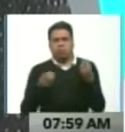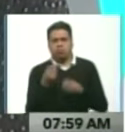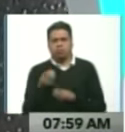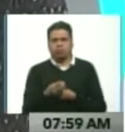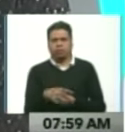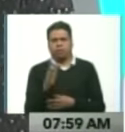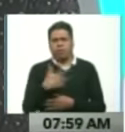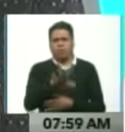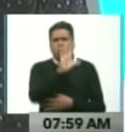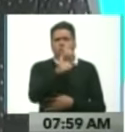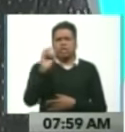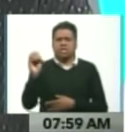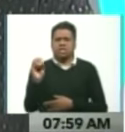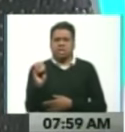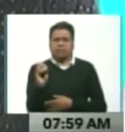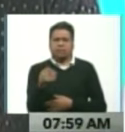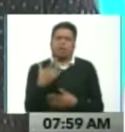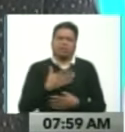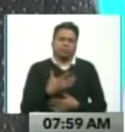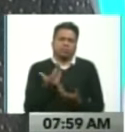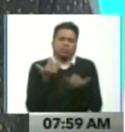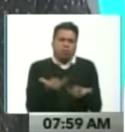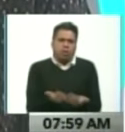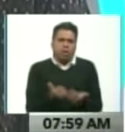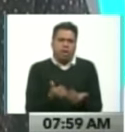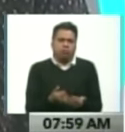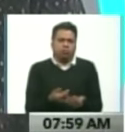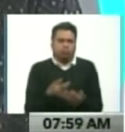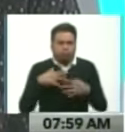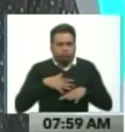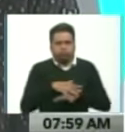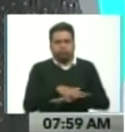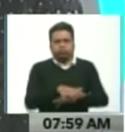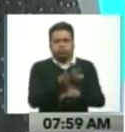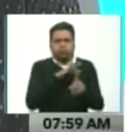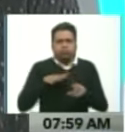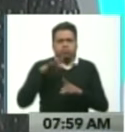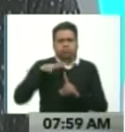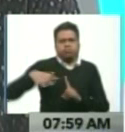unas 500 descargas. La intención es que pues el juego llegue a todo el territorio nacional y todas las